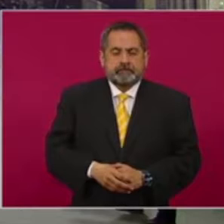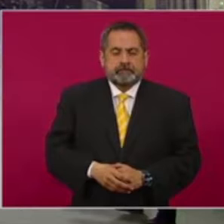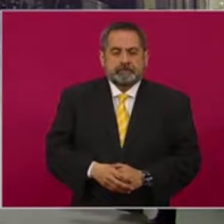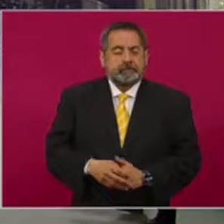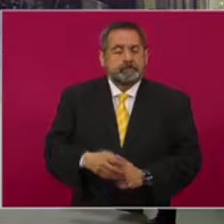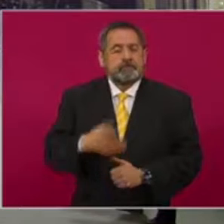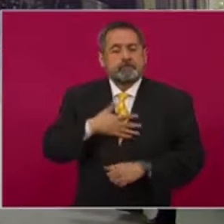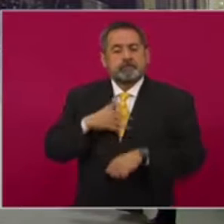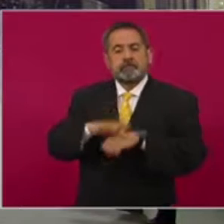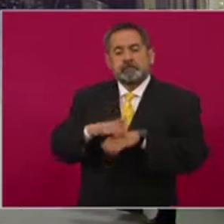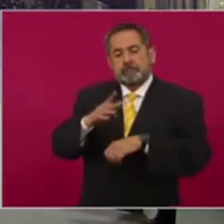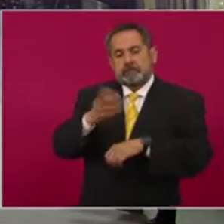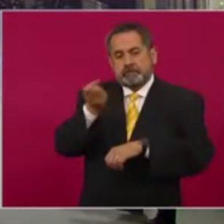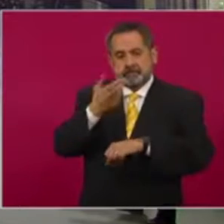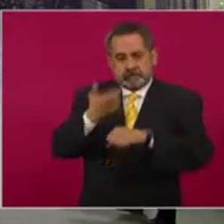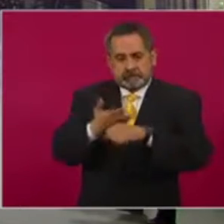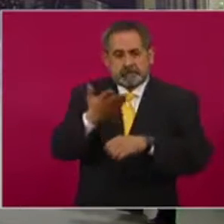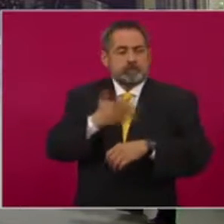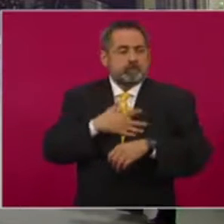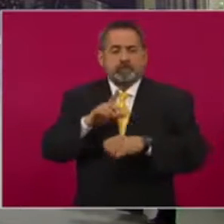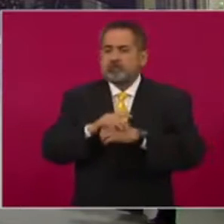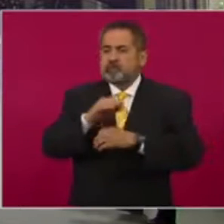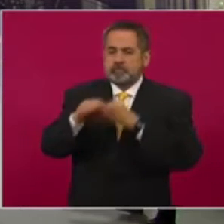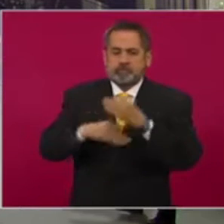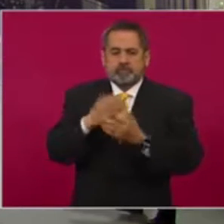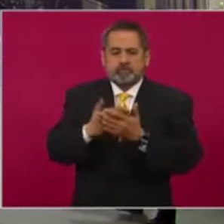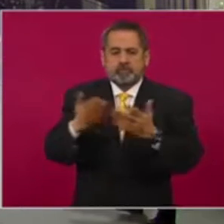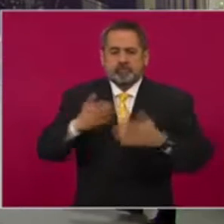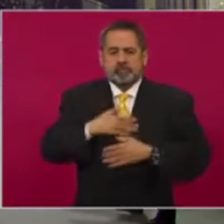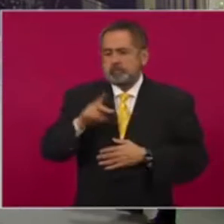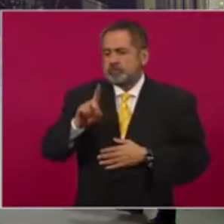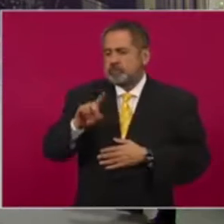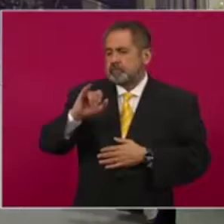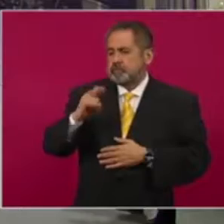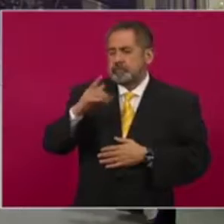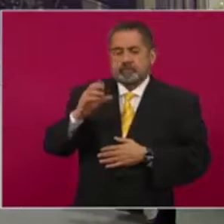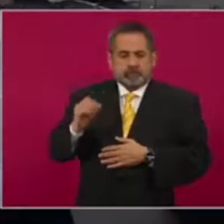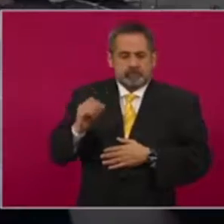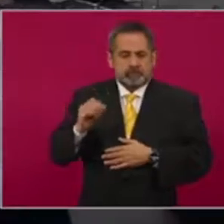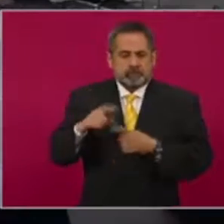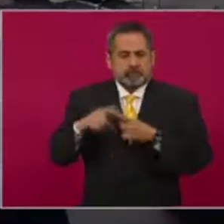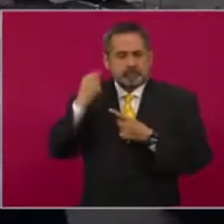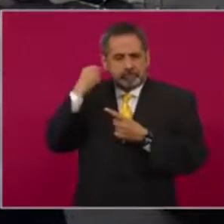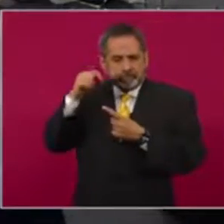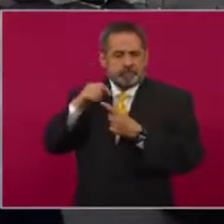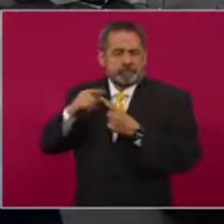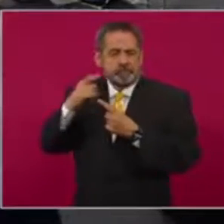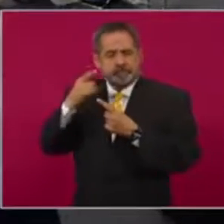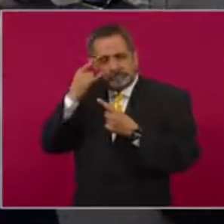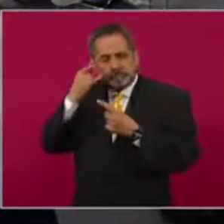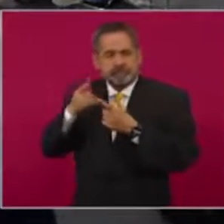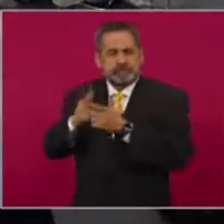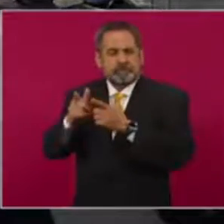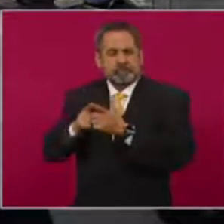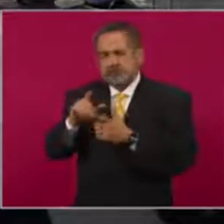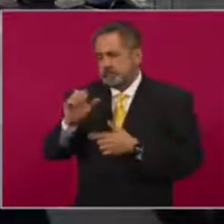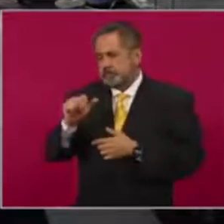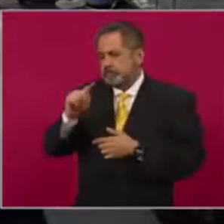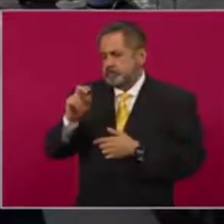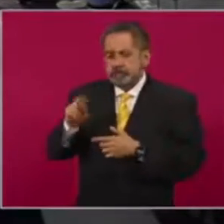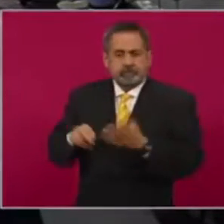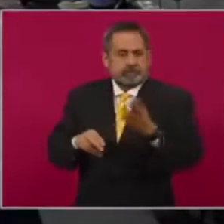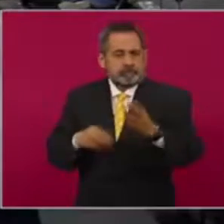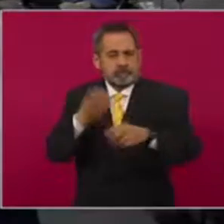Buenos días, señor secretario. Buenos días a todos y a todos. Diego Elías Cedillo, de Tabasco Hoy, Campeche Hoy, Quintana Roo y Diario Basta de Grupo Cantón.